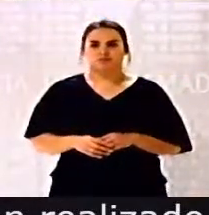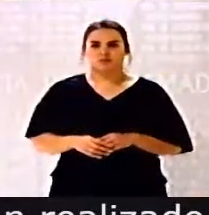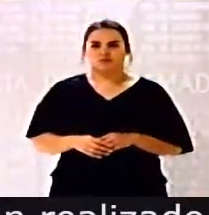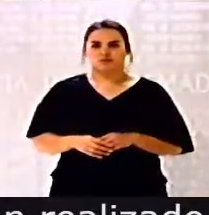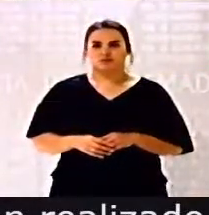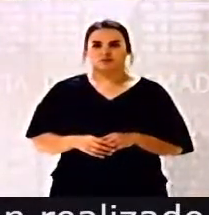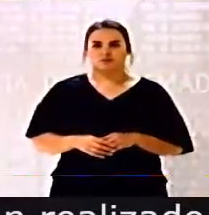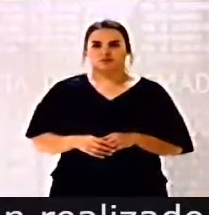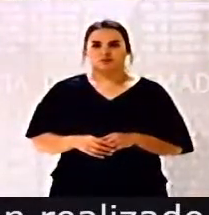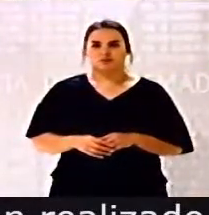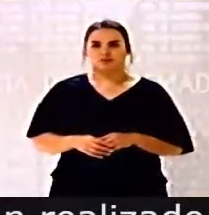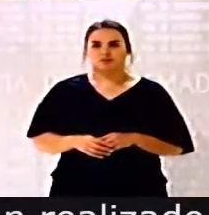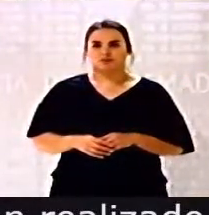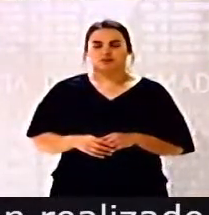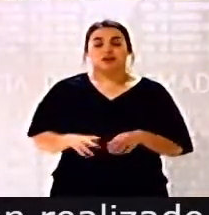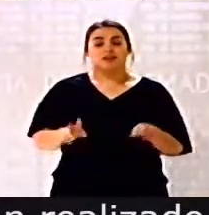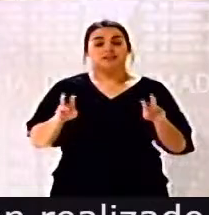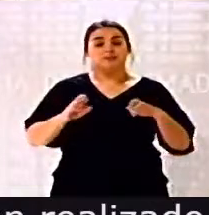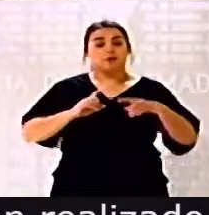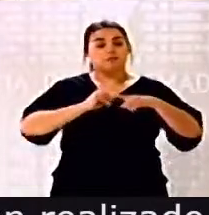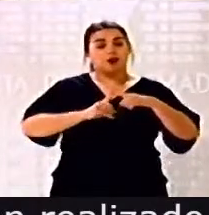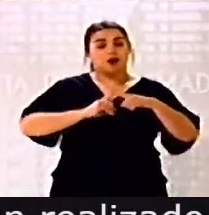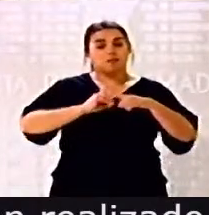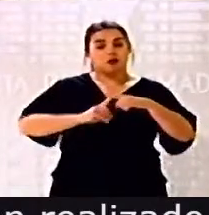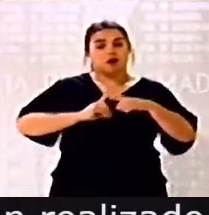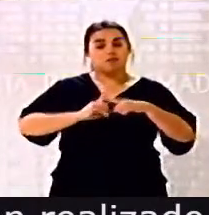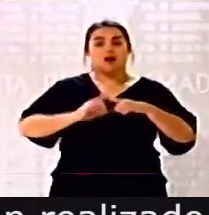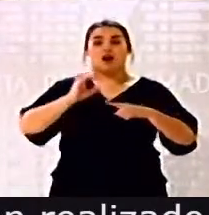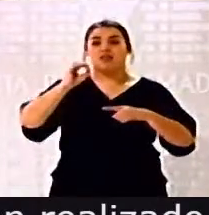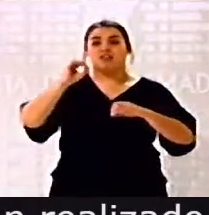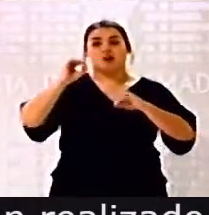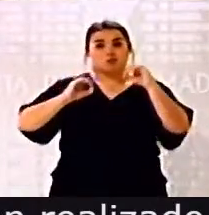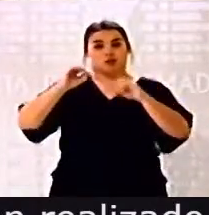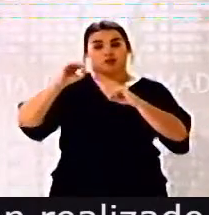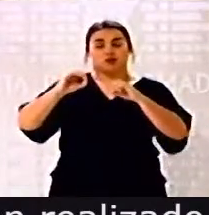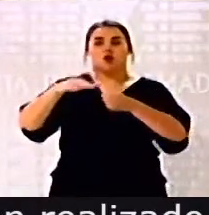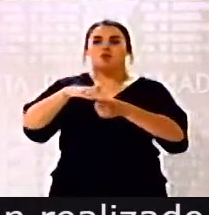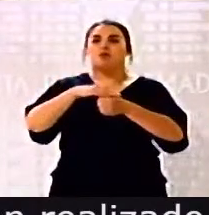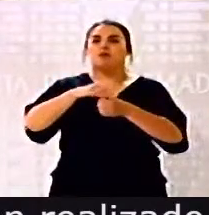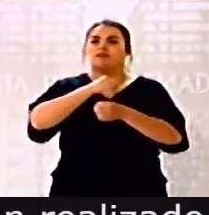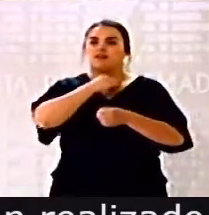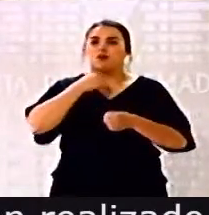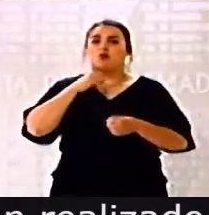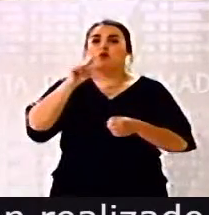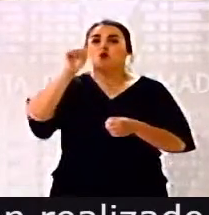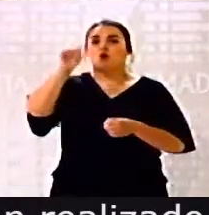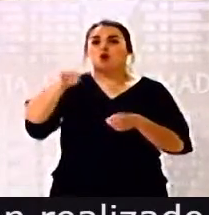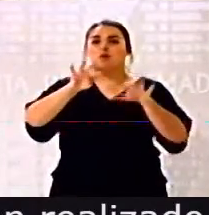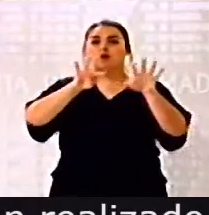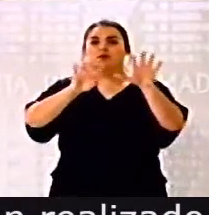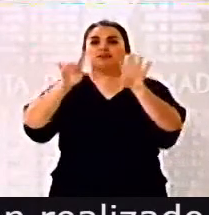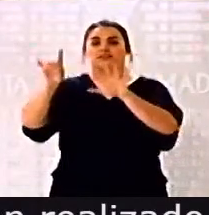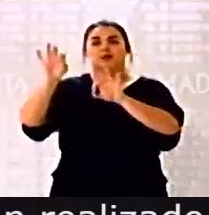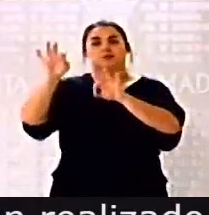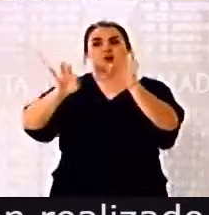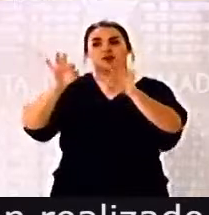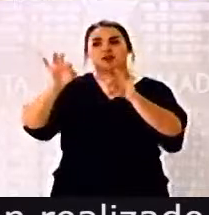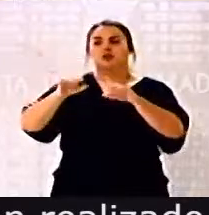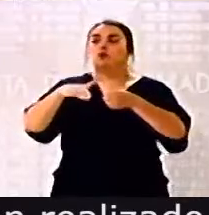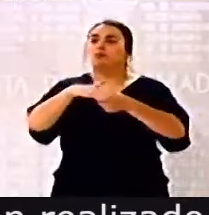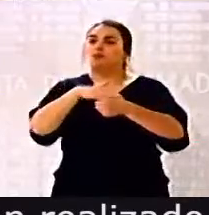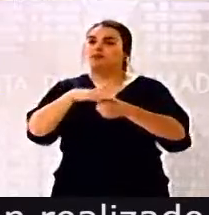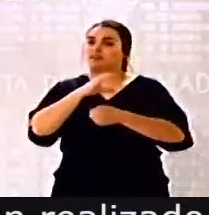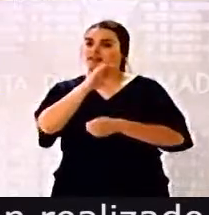teniendo un índice de positividad en la prueba del 0% en la provincia de Badajoz y del 1,96% en la provincia de